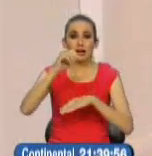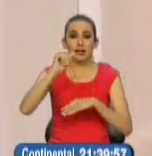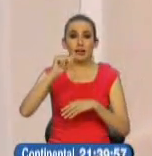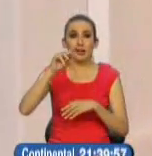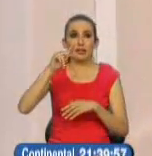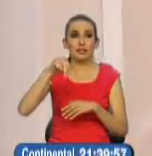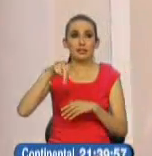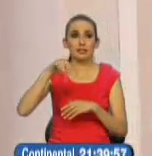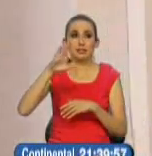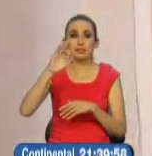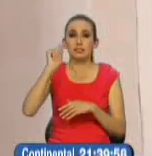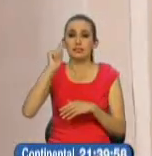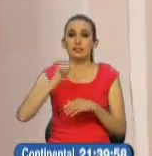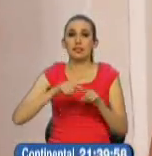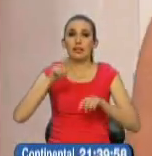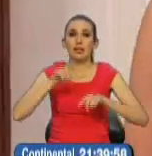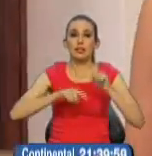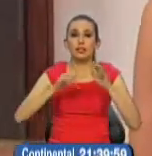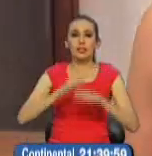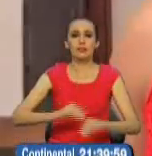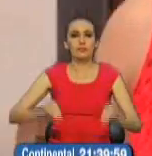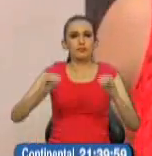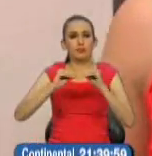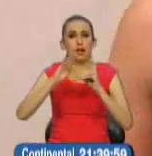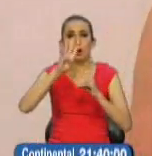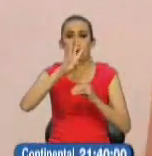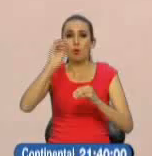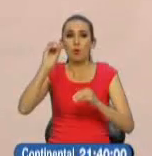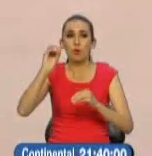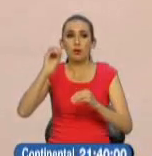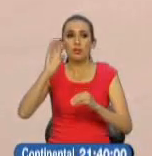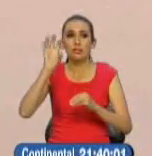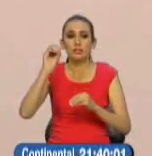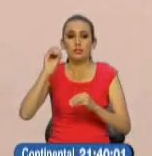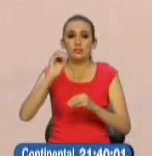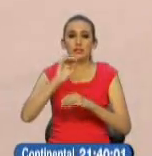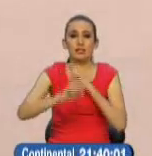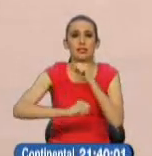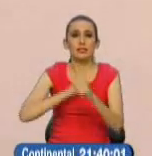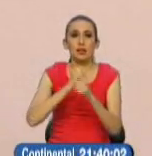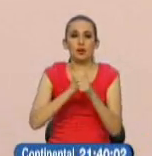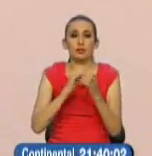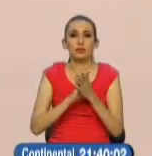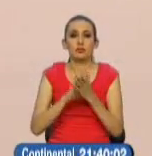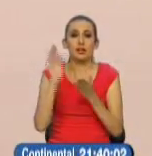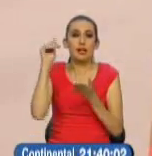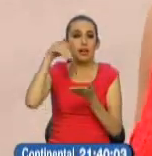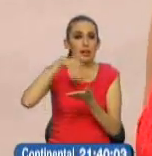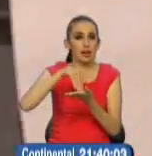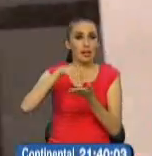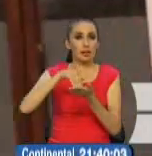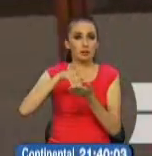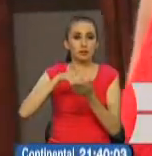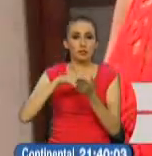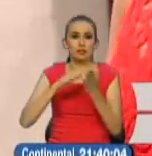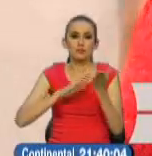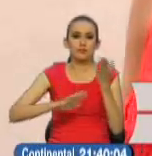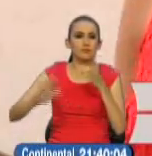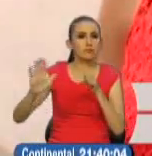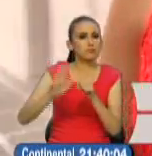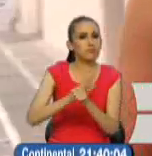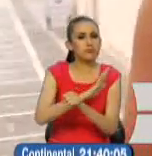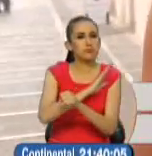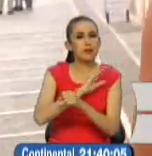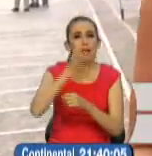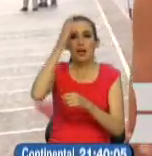Cuenca, es de alto valor patrimonial, pues tiene más de 460 años de existencia. La ciudad en sí está llena de cultura y